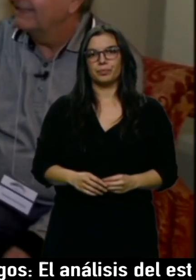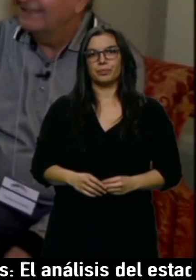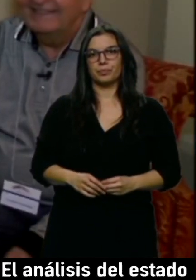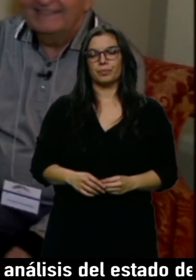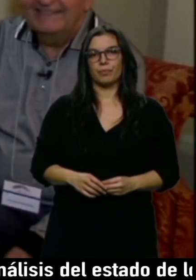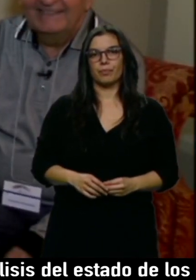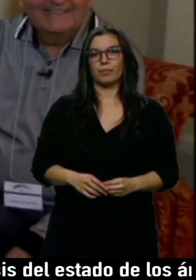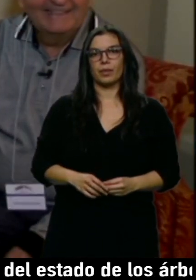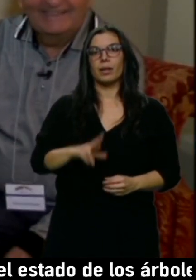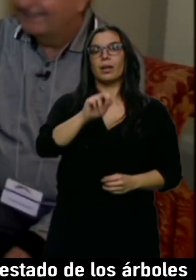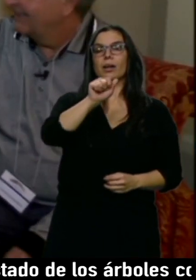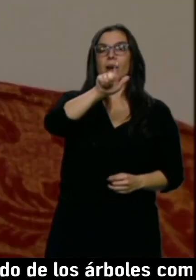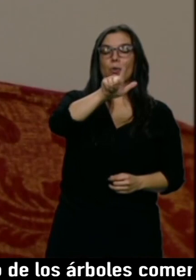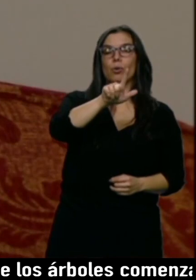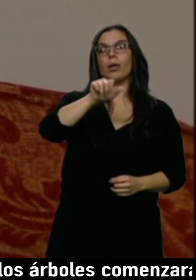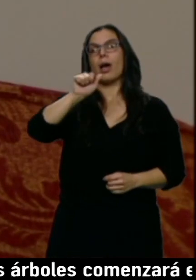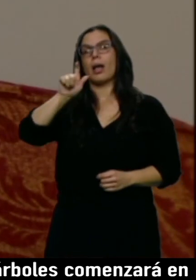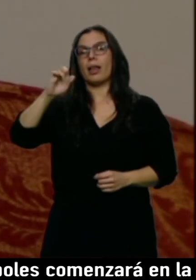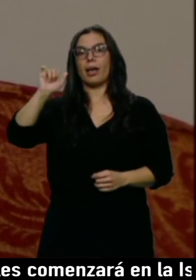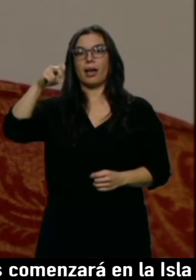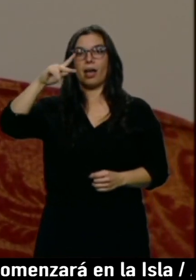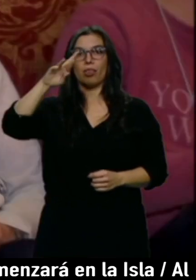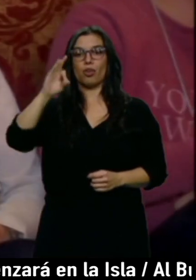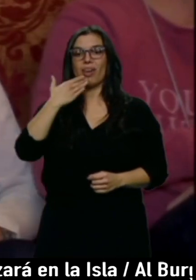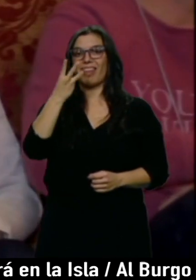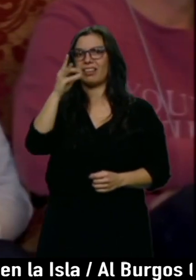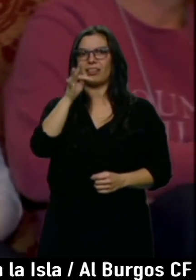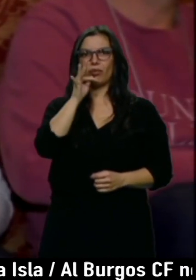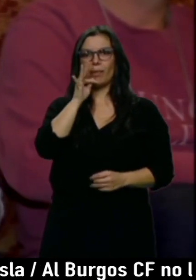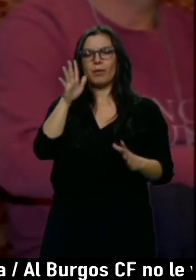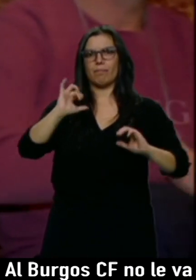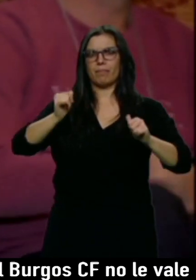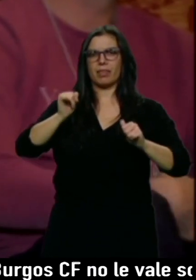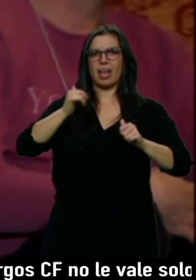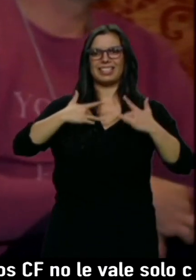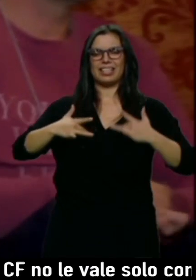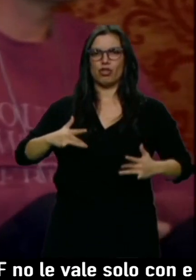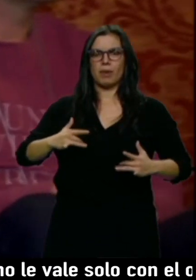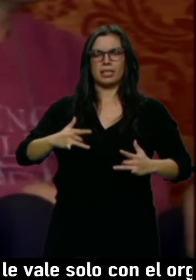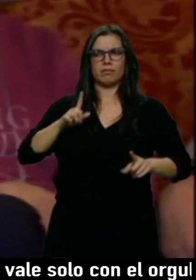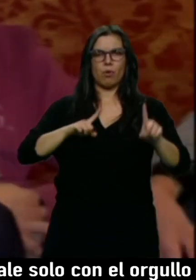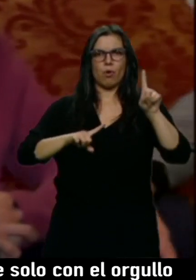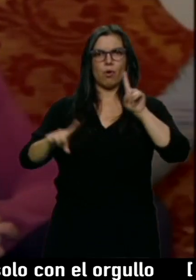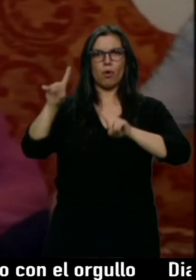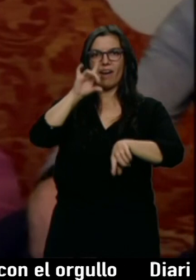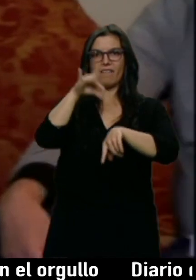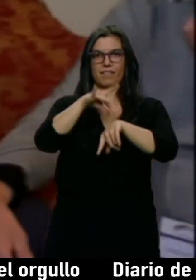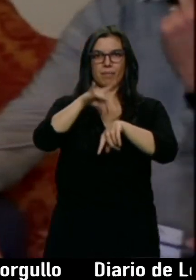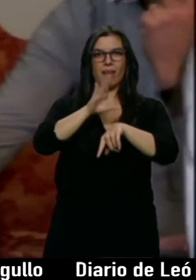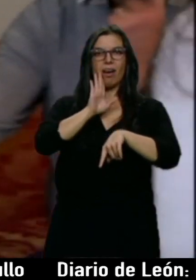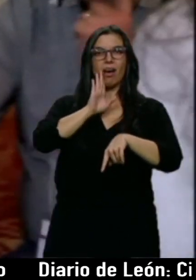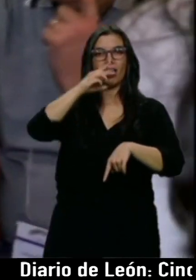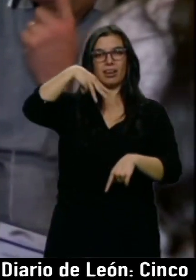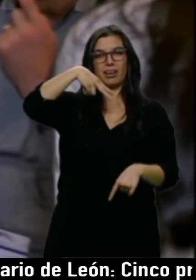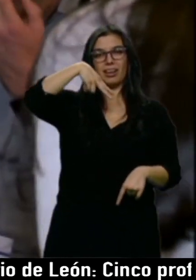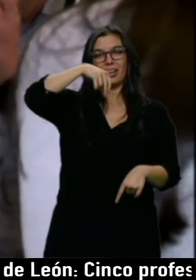Raúl y Alejandro no habían cumplido los 30 años cuando comenzaron a mostrar los primeros síntomas de la enfermedad de Niemann-Pick. Ambos tienen el tipo